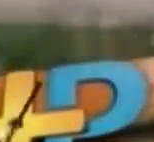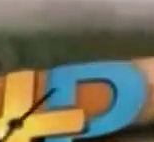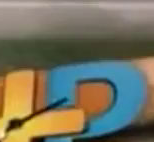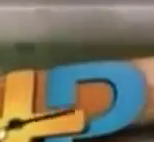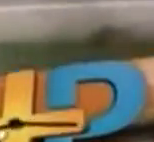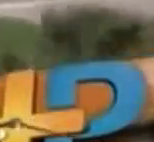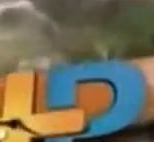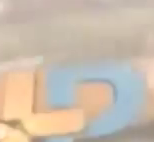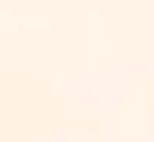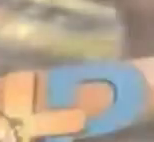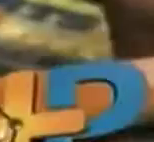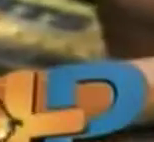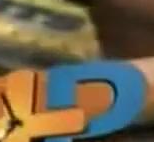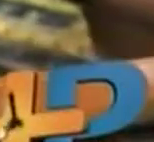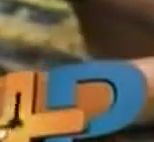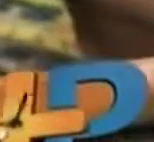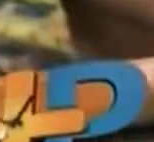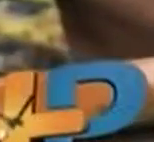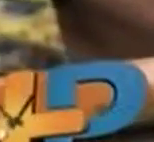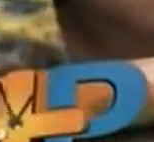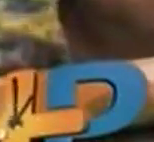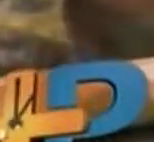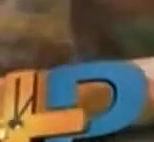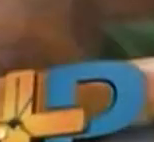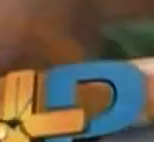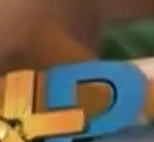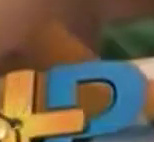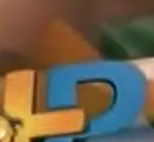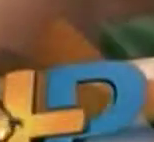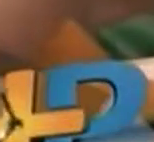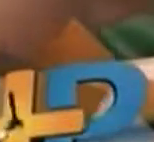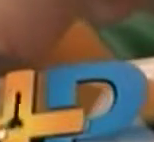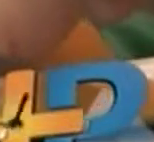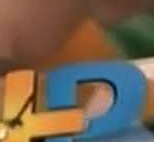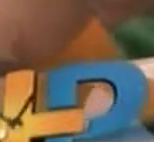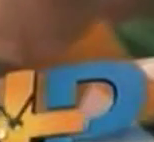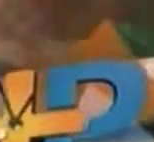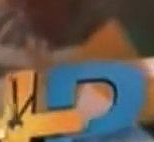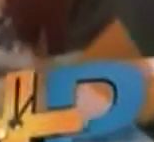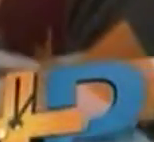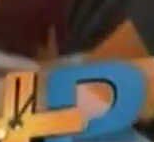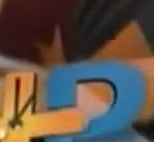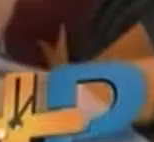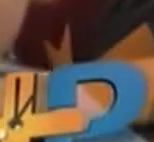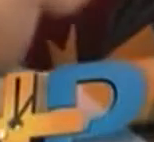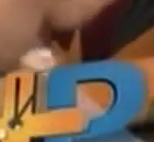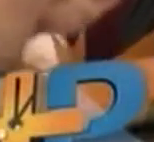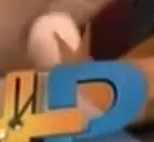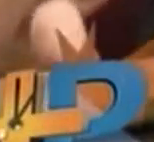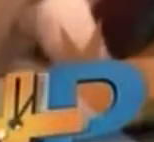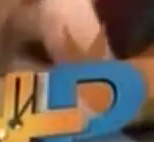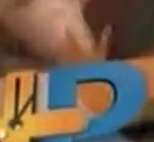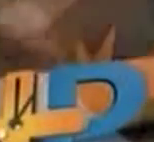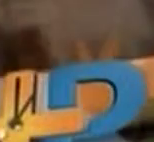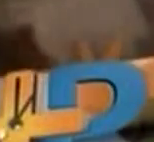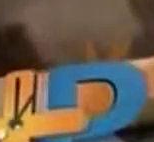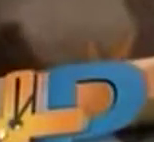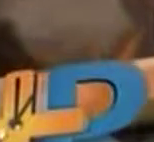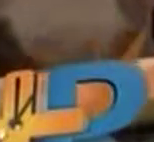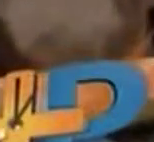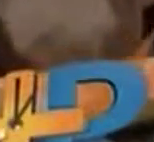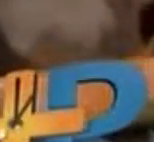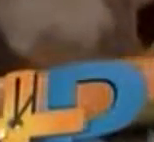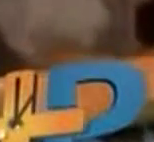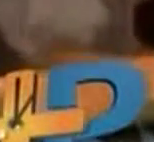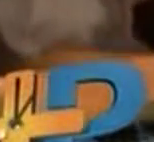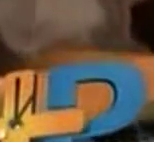la vía panamericana. Regala una sonrisa. Se inicia la campaña del noticiero Más Pacífico, que busca llevar miles de regalos